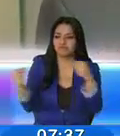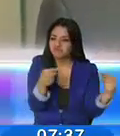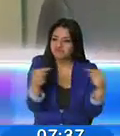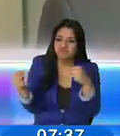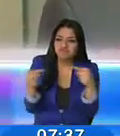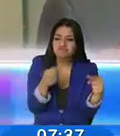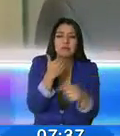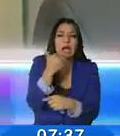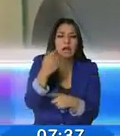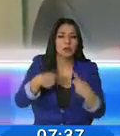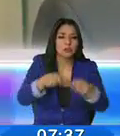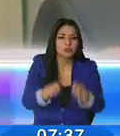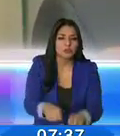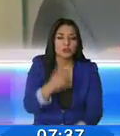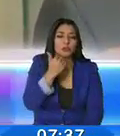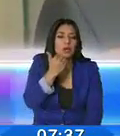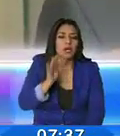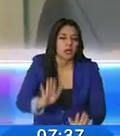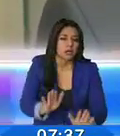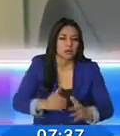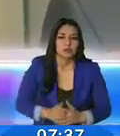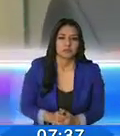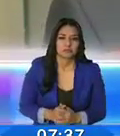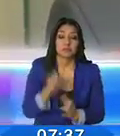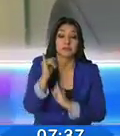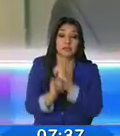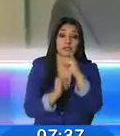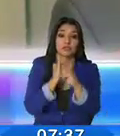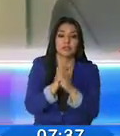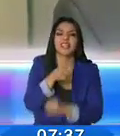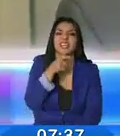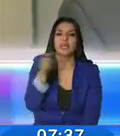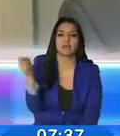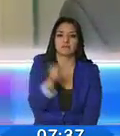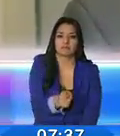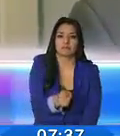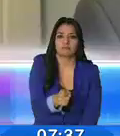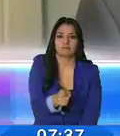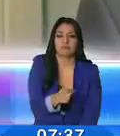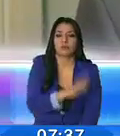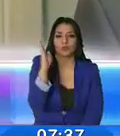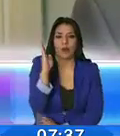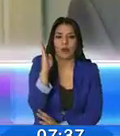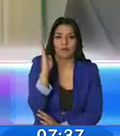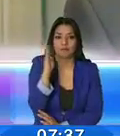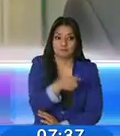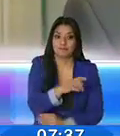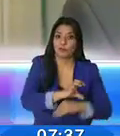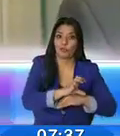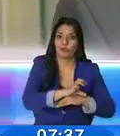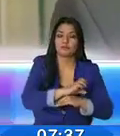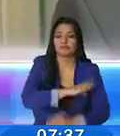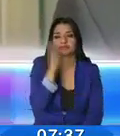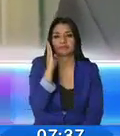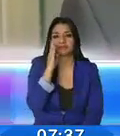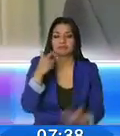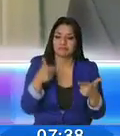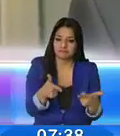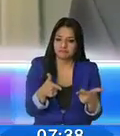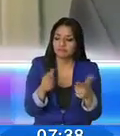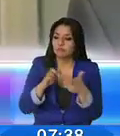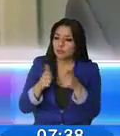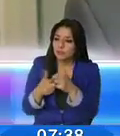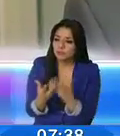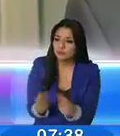en los contratos internacionales o de compañías internacionales con el Ecuador, se pueda acceder a un